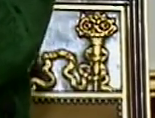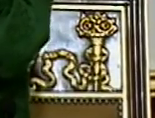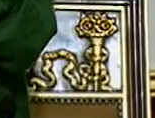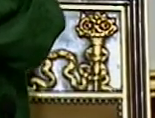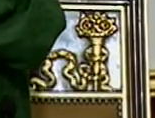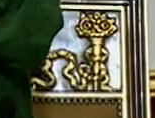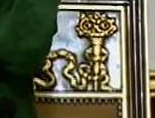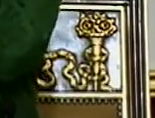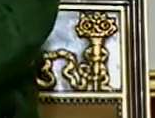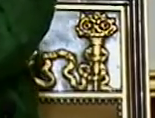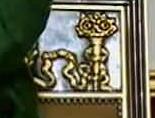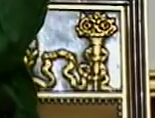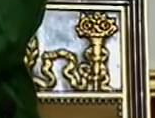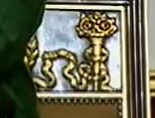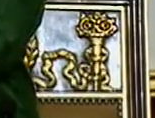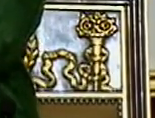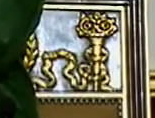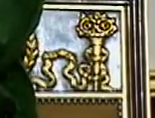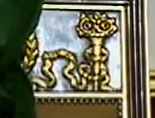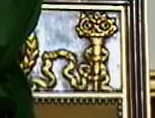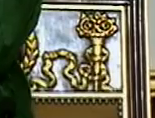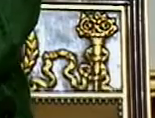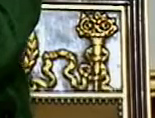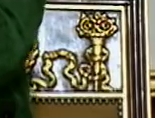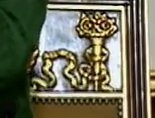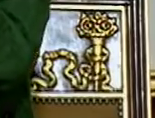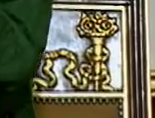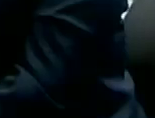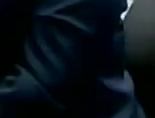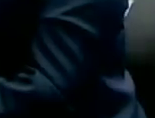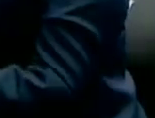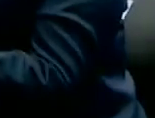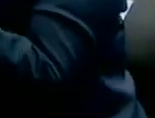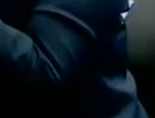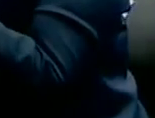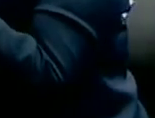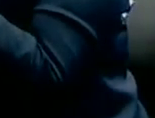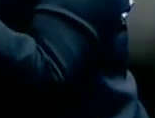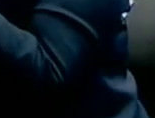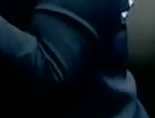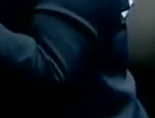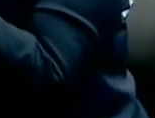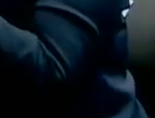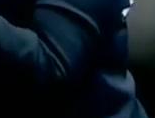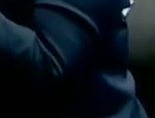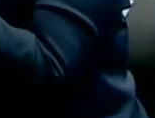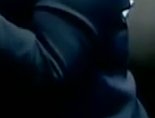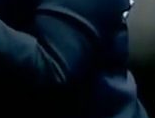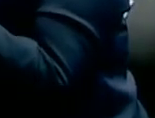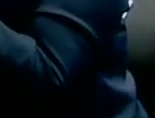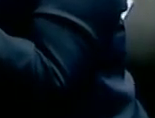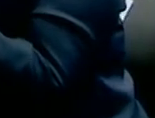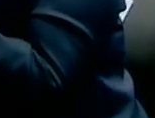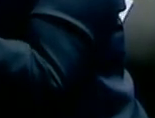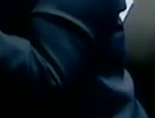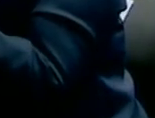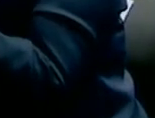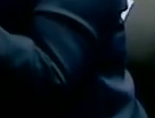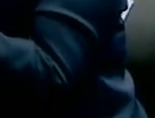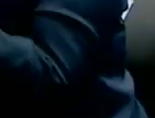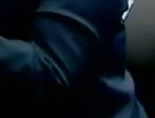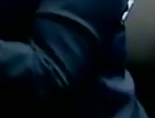por la revolución, estaba primero Diosdado Cabello. Y después, bueno, tantas batallas.